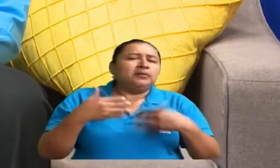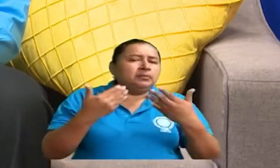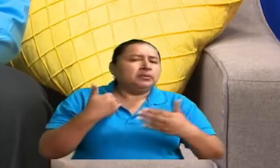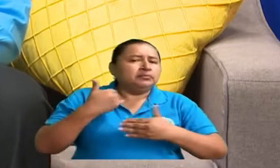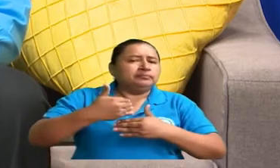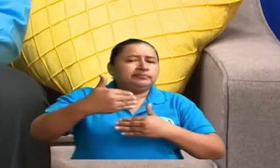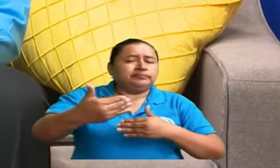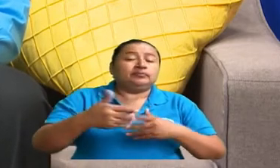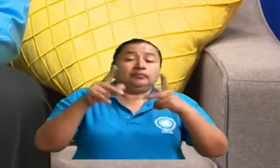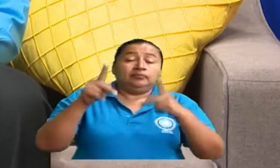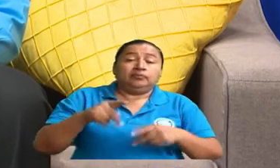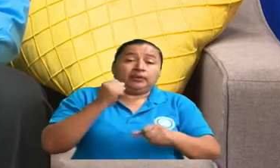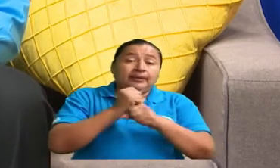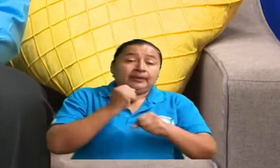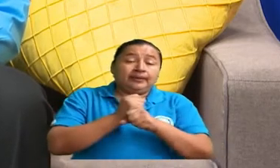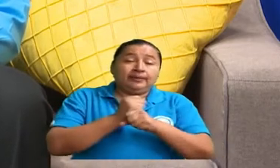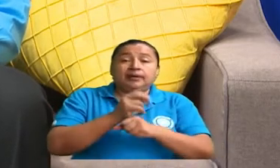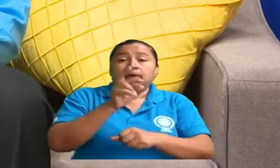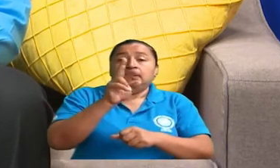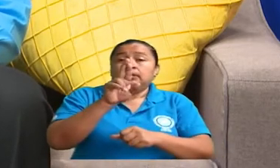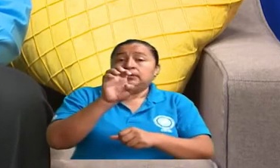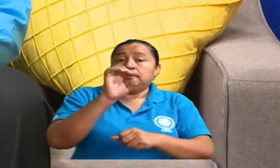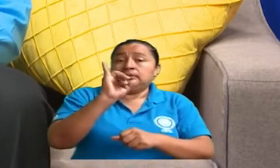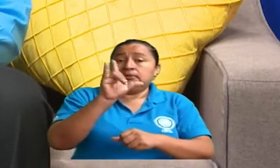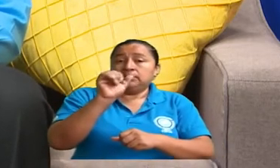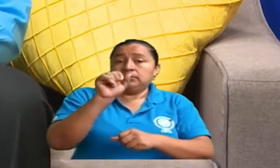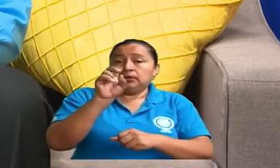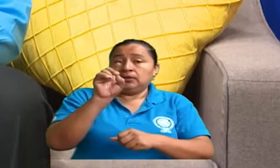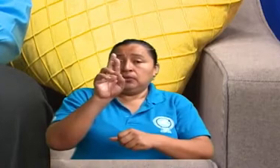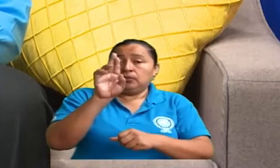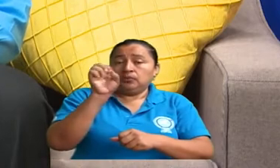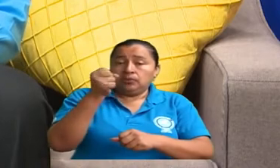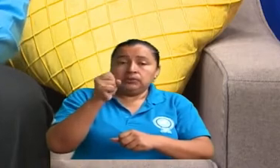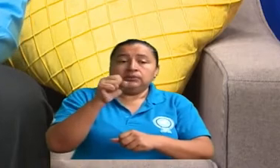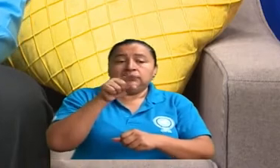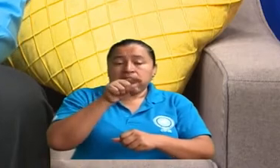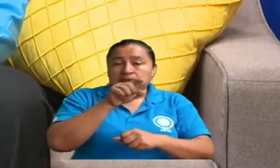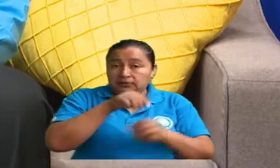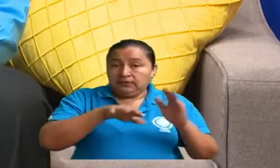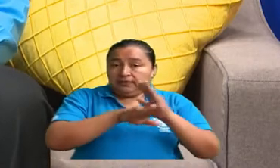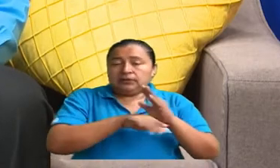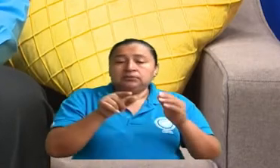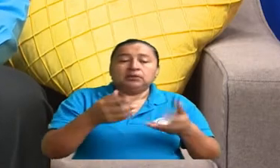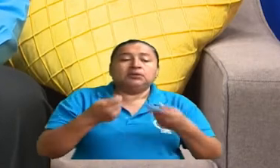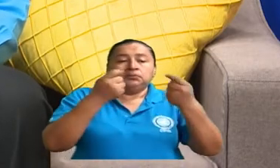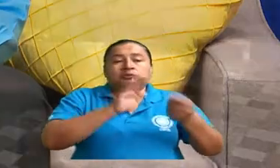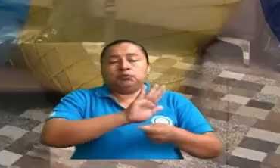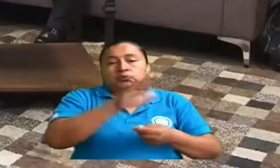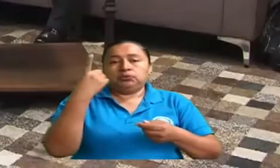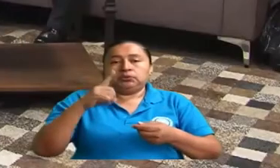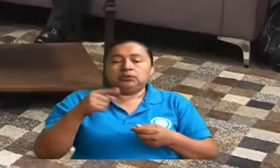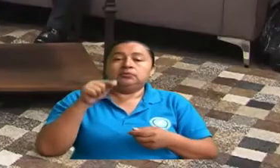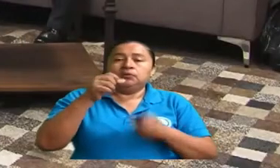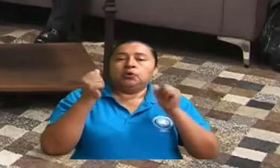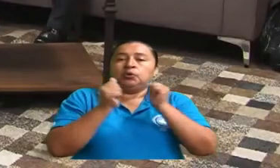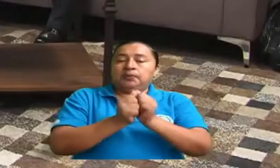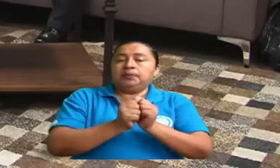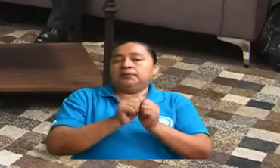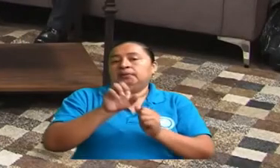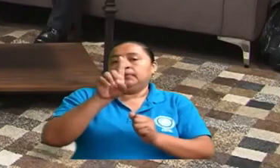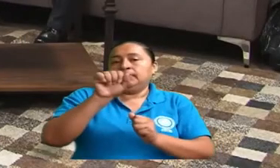por las y los recicladores de base en función de restitución de sus derechos. Pues con nosotros el compañero David Narváez Blanco, quien